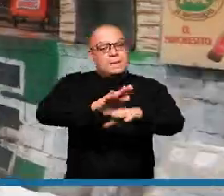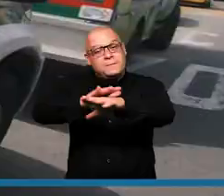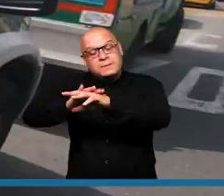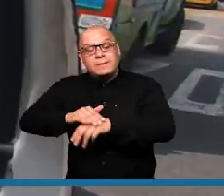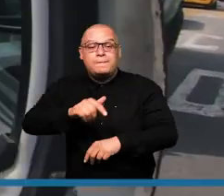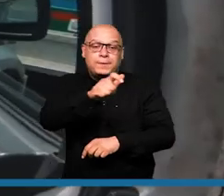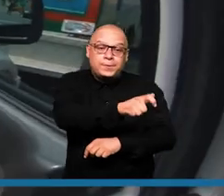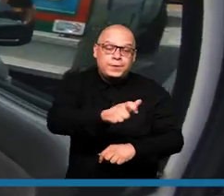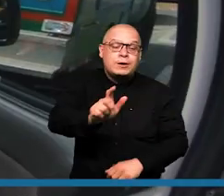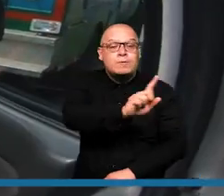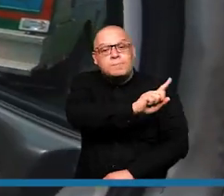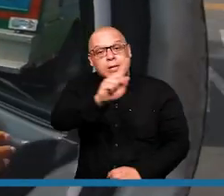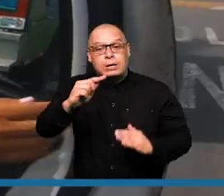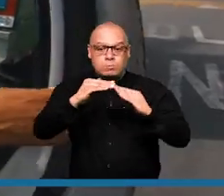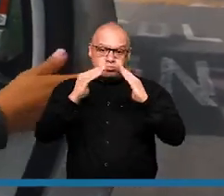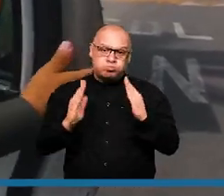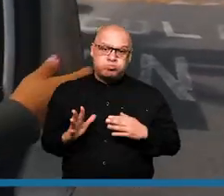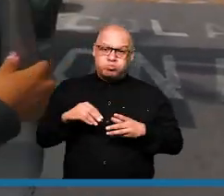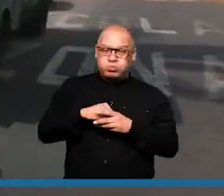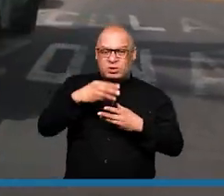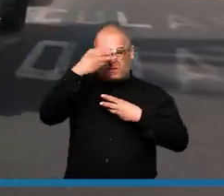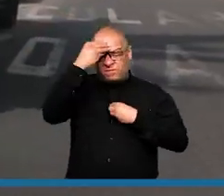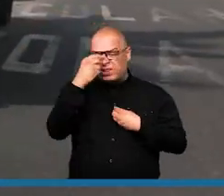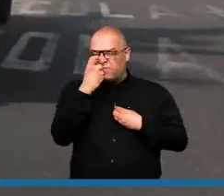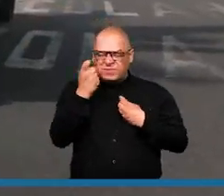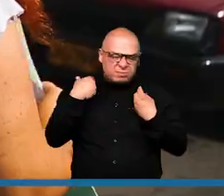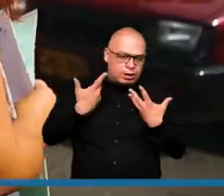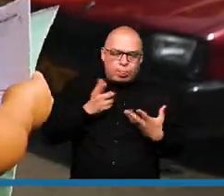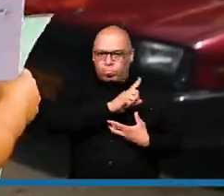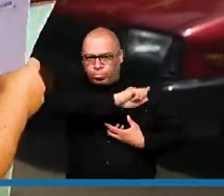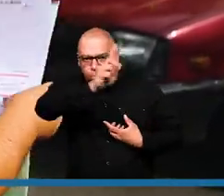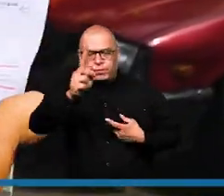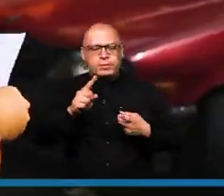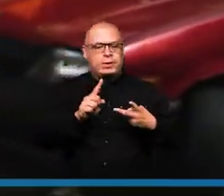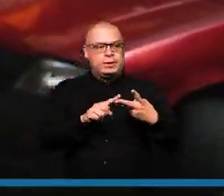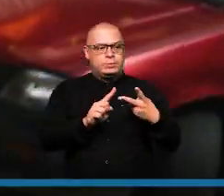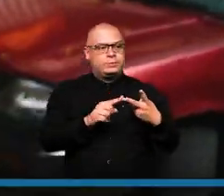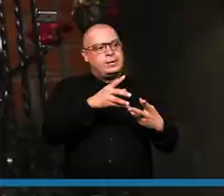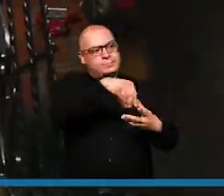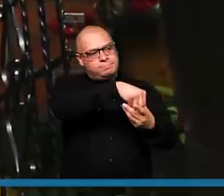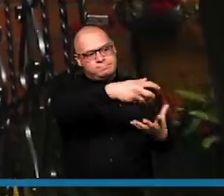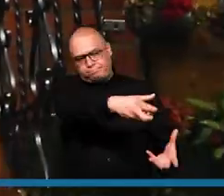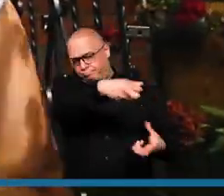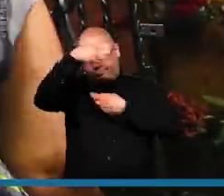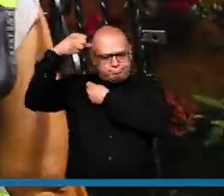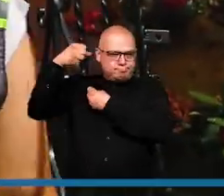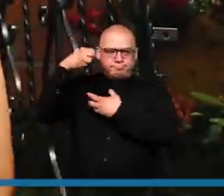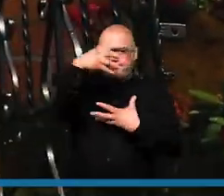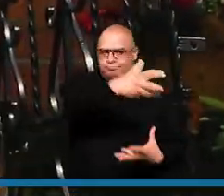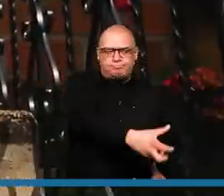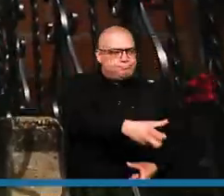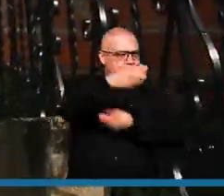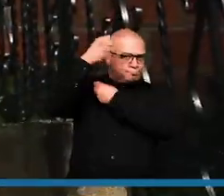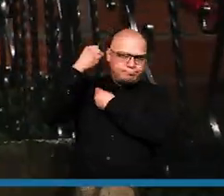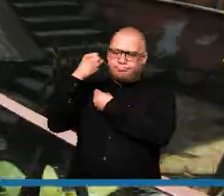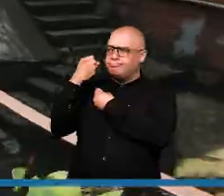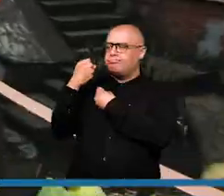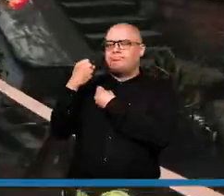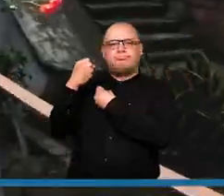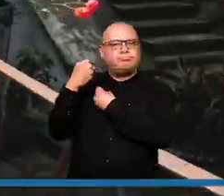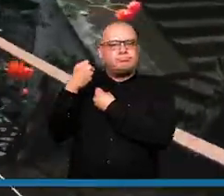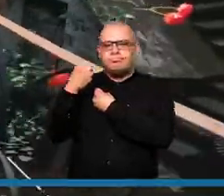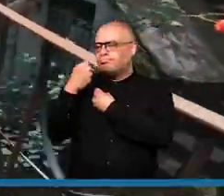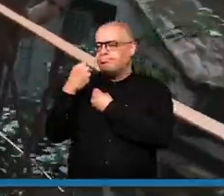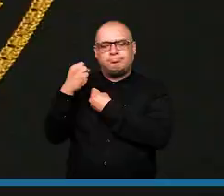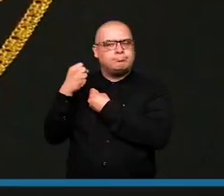que no tengan esta fauna silvestre. Segundo, rescatarlas y sacarlas de esos corredores humanitarios, de ese